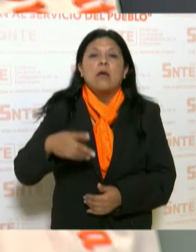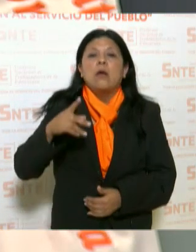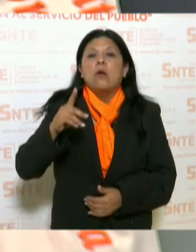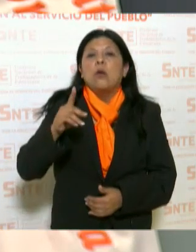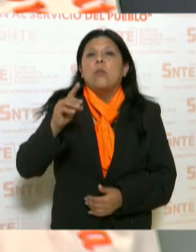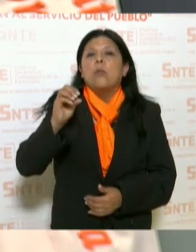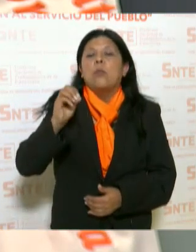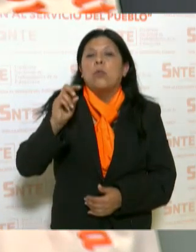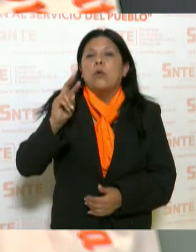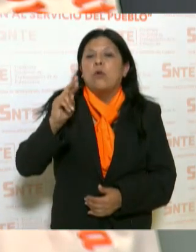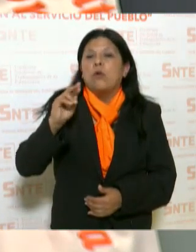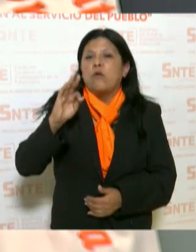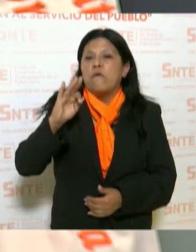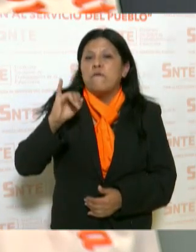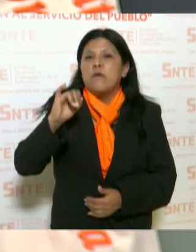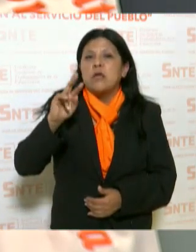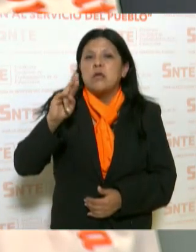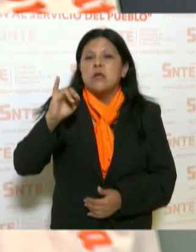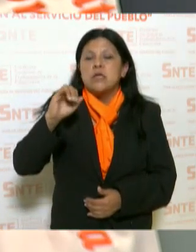se trabajaba